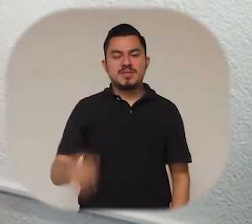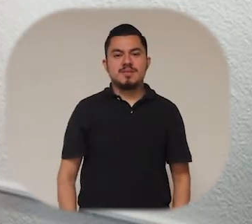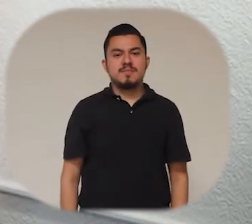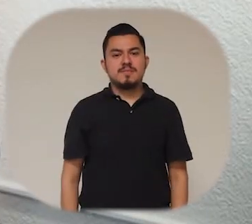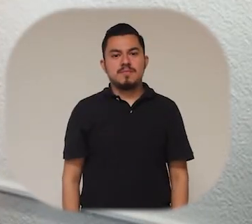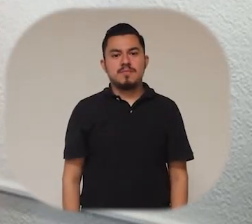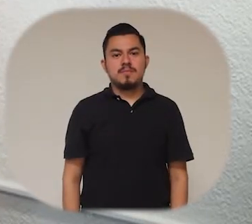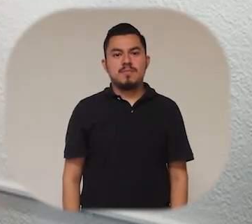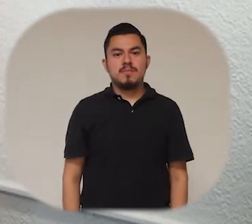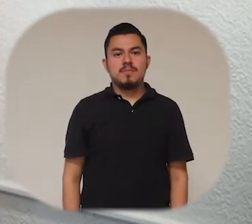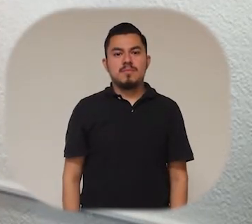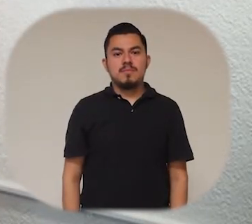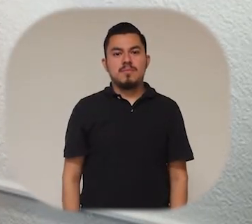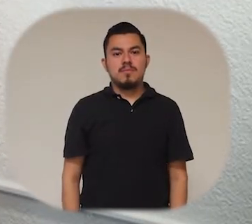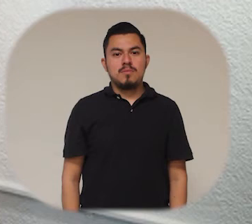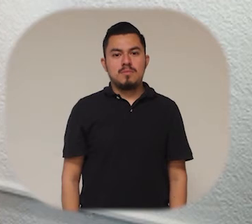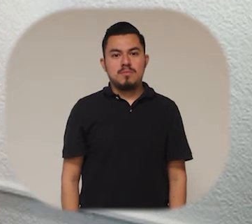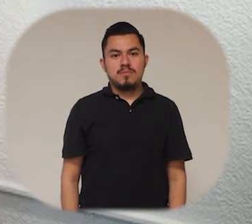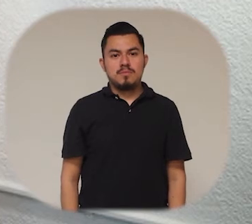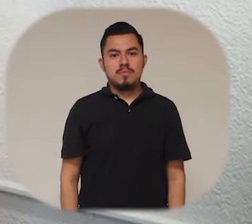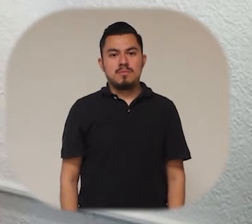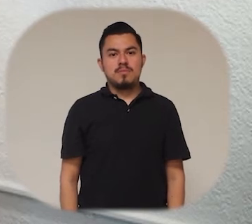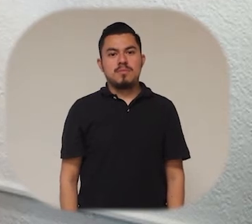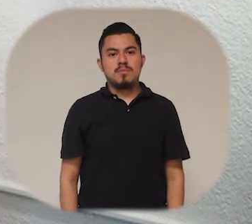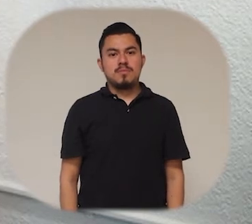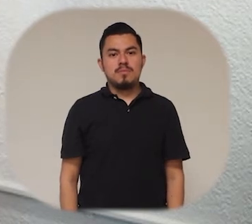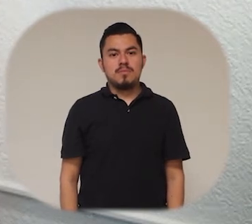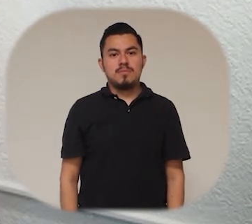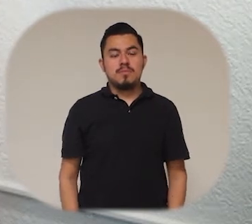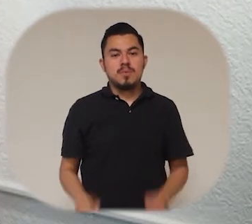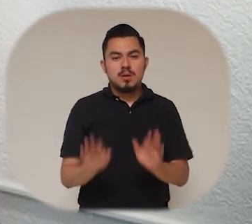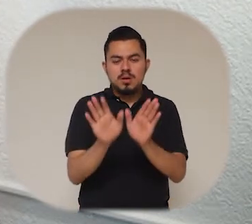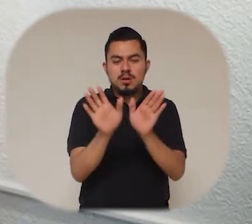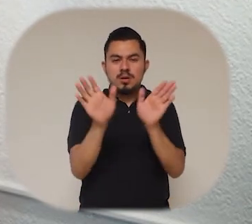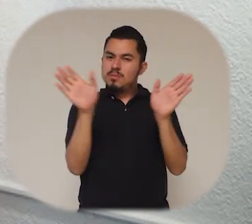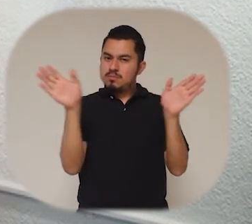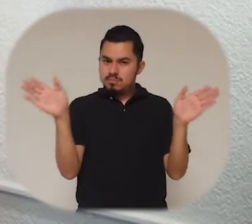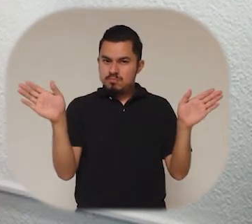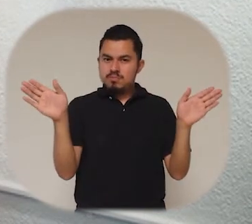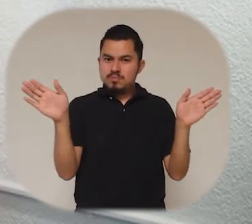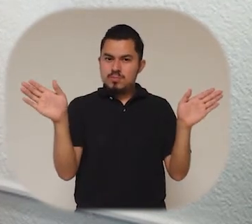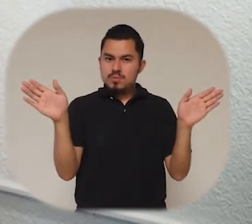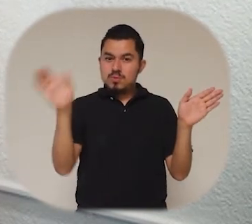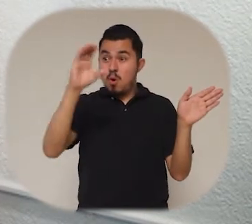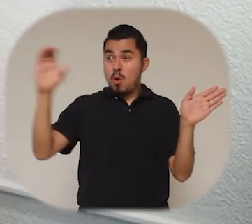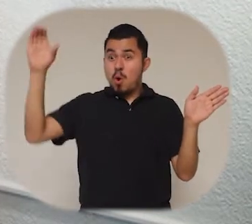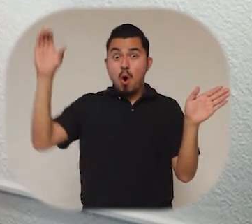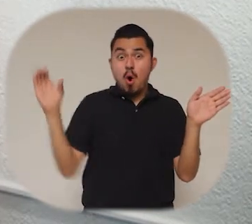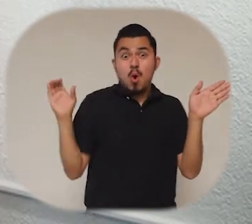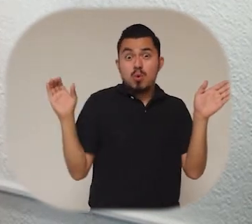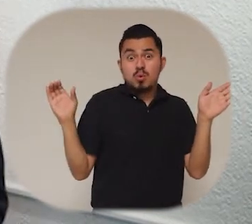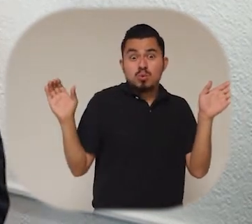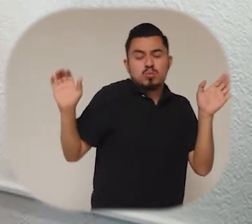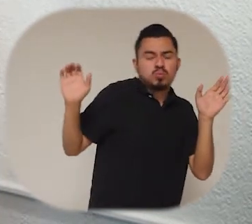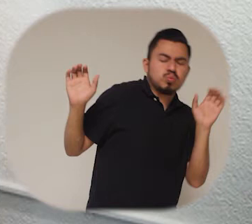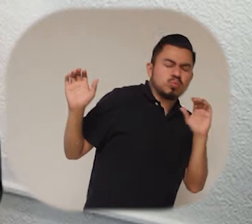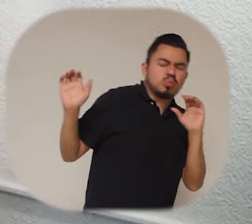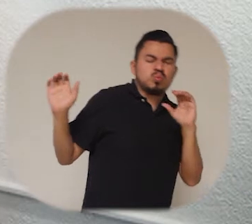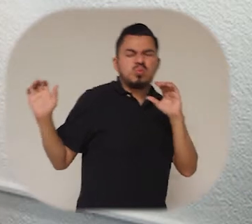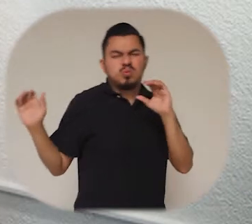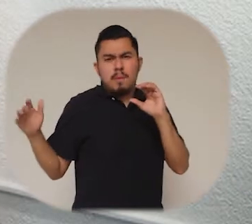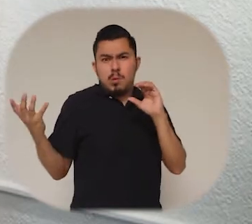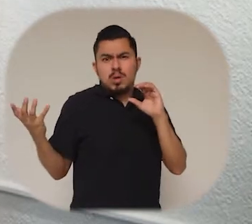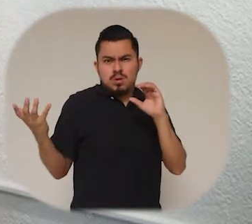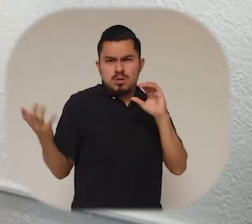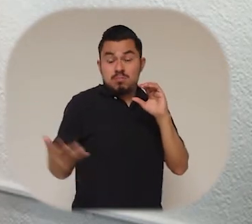Jesús cargó la cruz por nosotros. Realmente esto incluye un gran